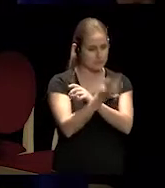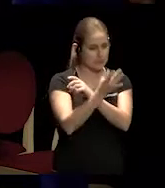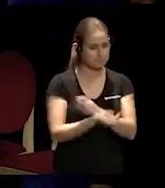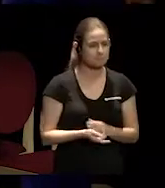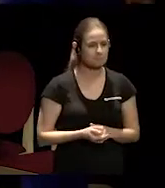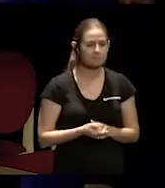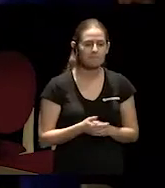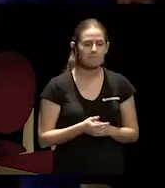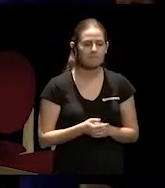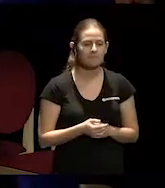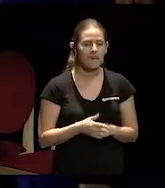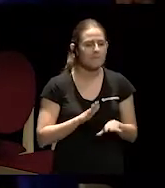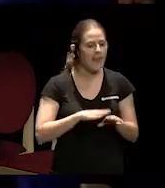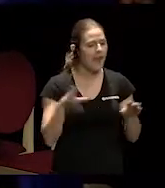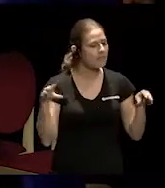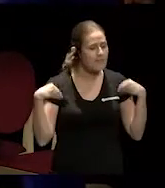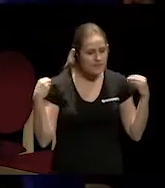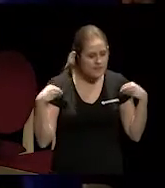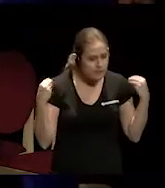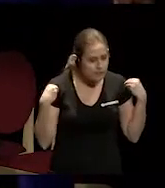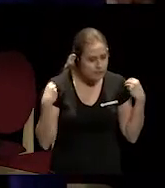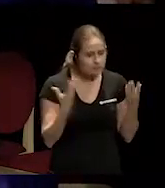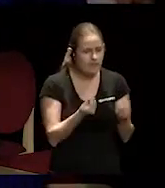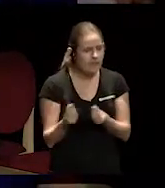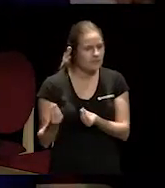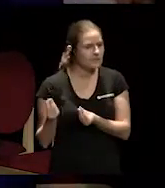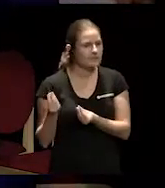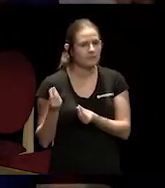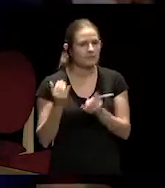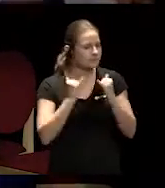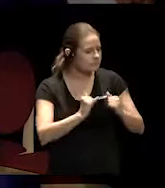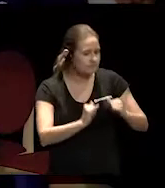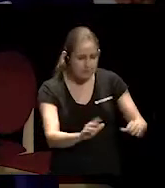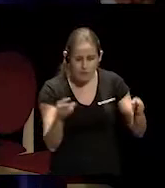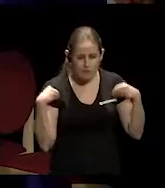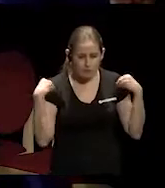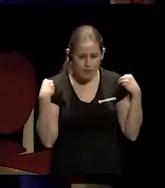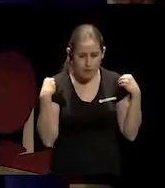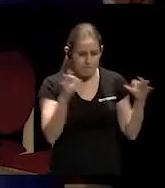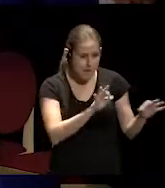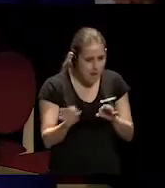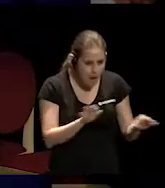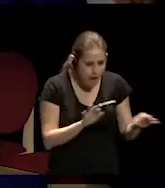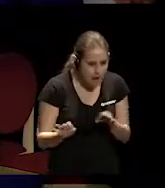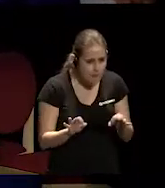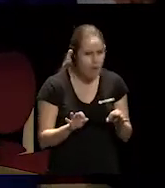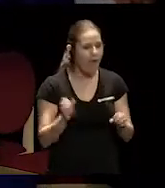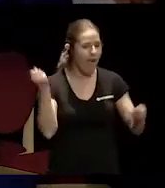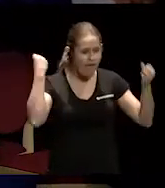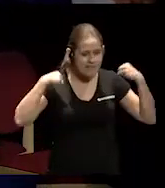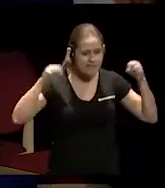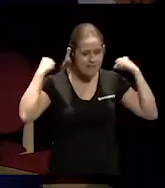todo divirtiéndonos, es decir, gozábamos sobremanera creando estos disfraces y preparando los ensayos de